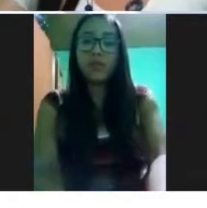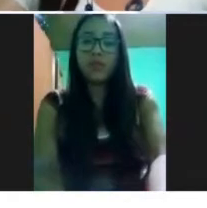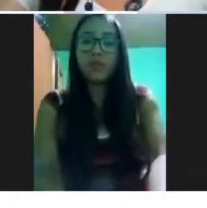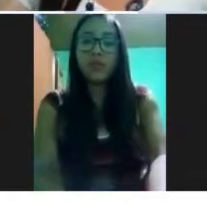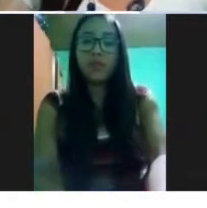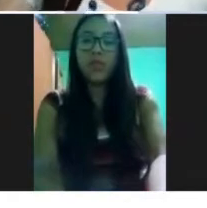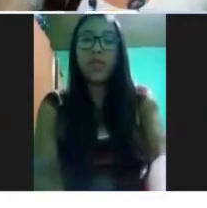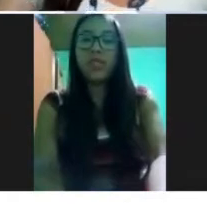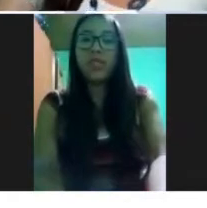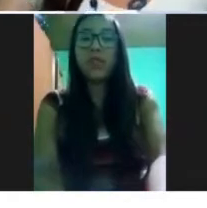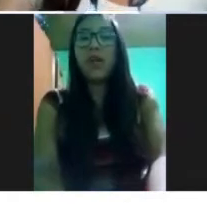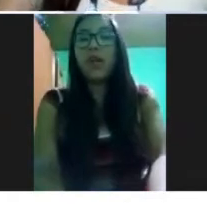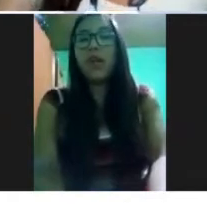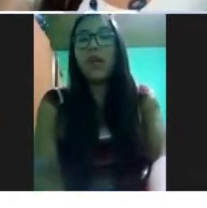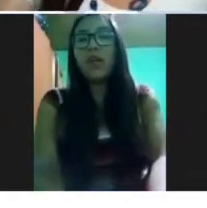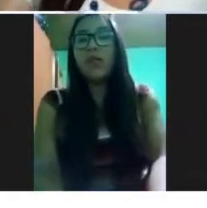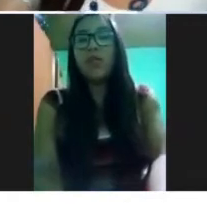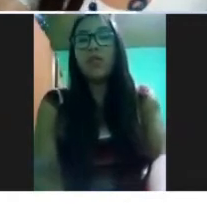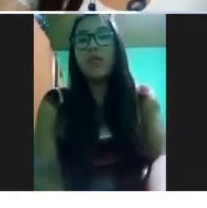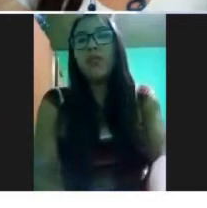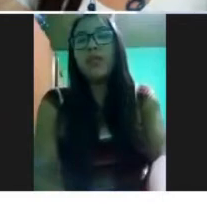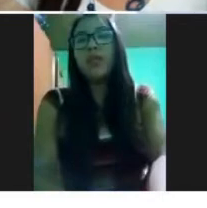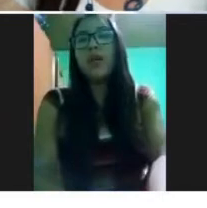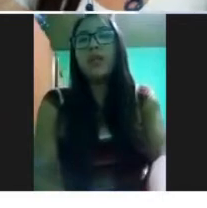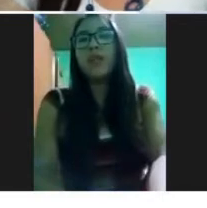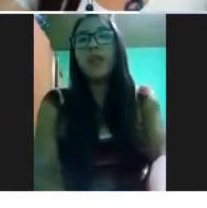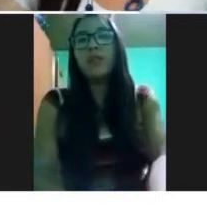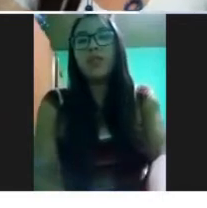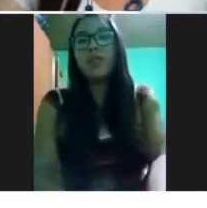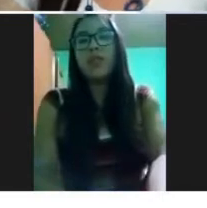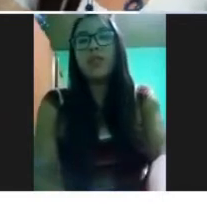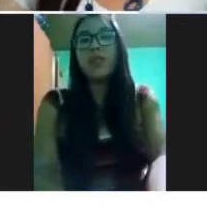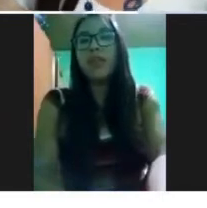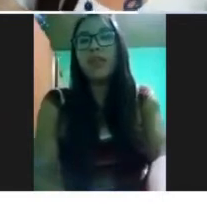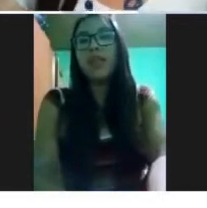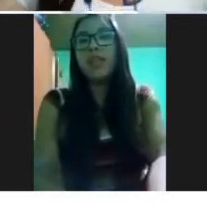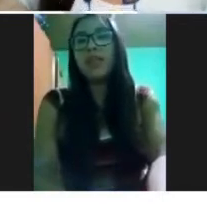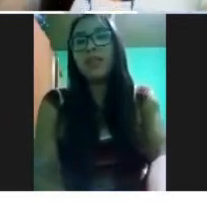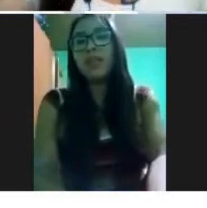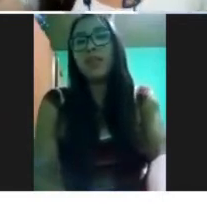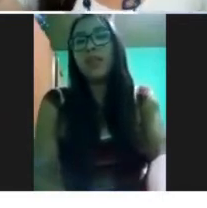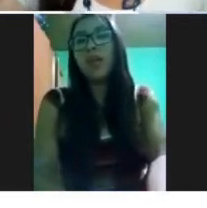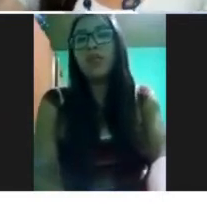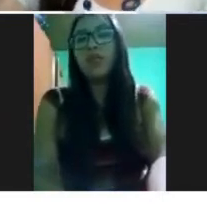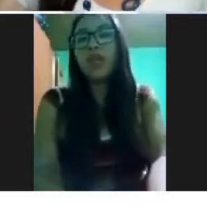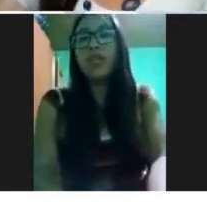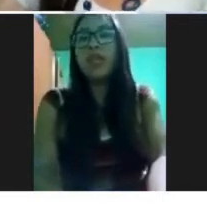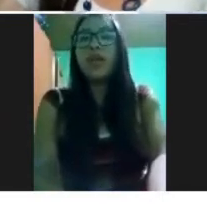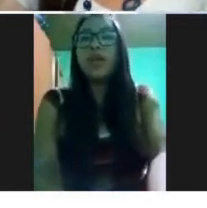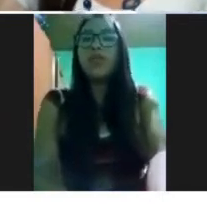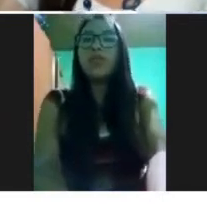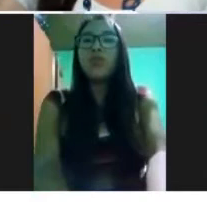morbimortalidad. Exacto. Y como tú me mencionabas, ¿verdad? El desabastecimiento que hay en los